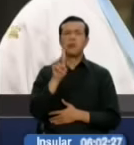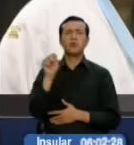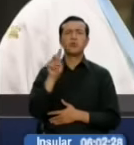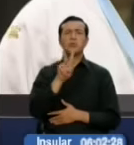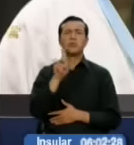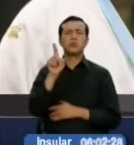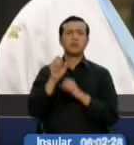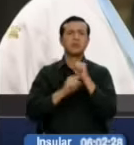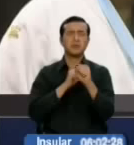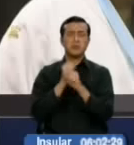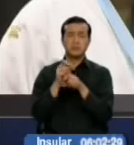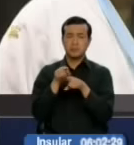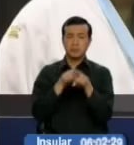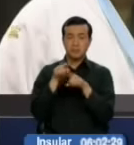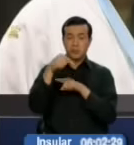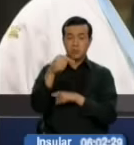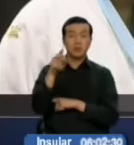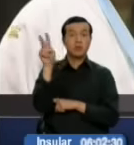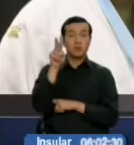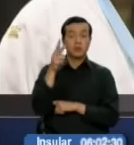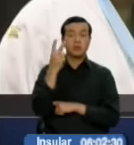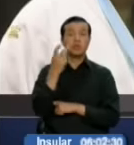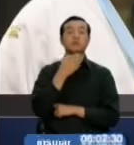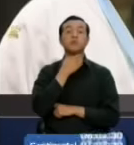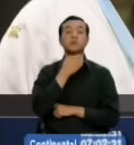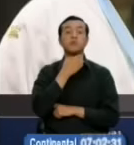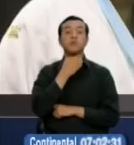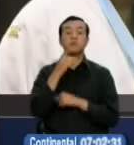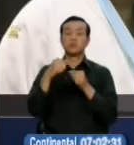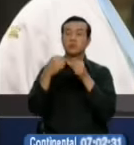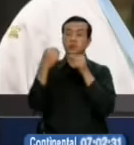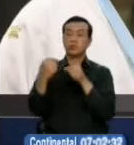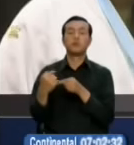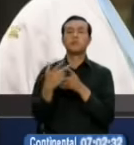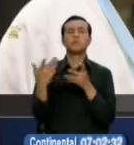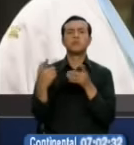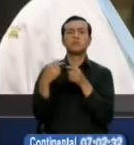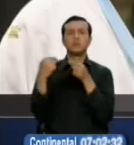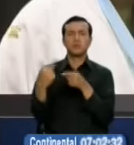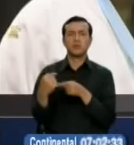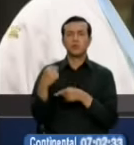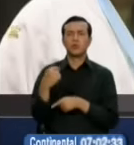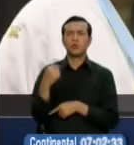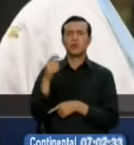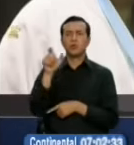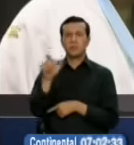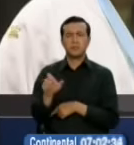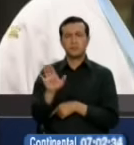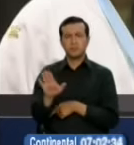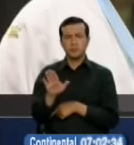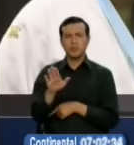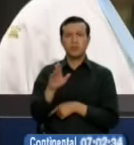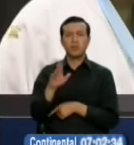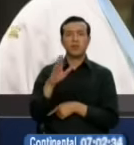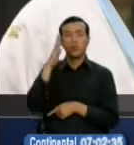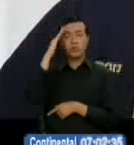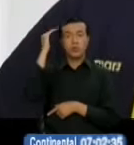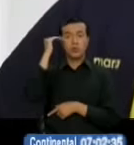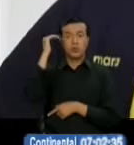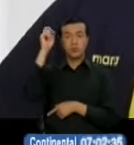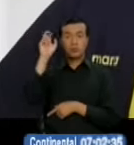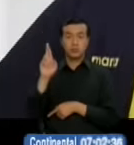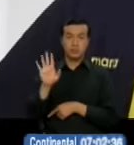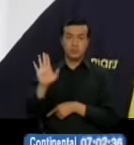años, competirá el próximo viernes 12 de agosto, rivalizando frente a Sung Min Kim, de Corea del Sur.